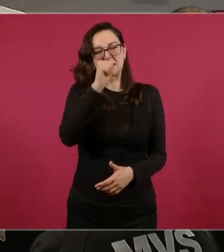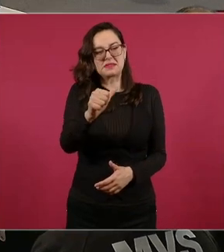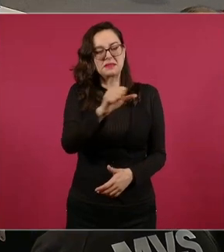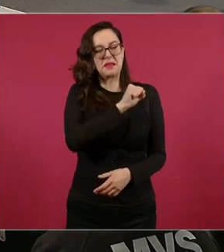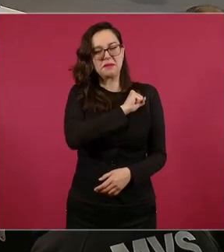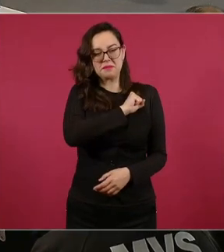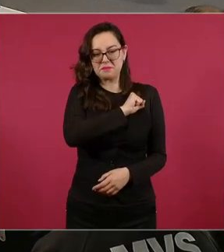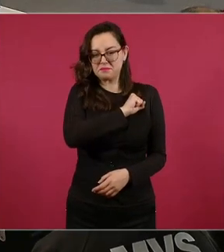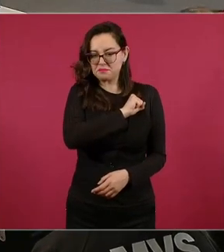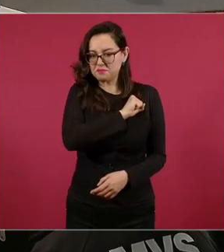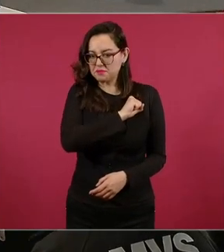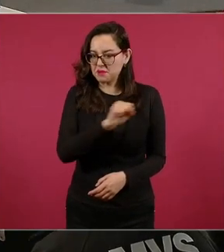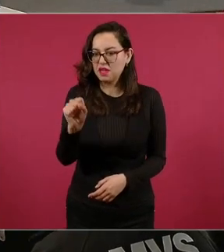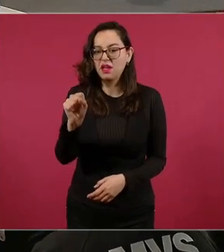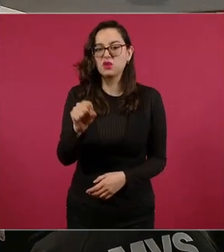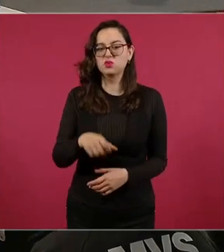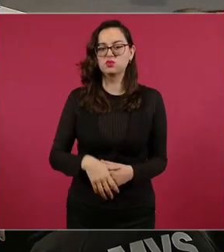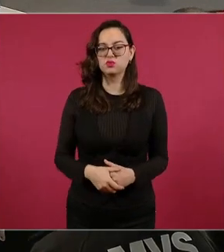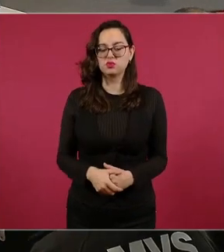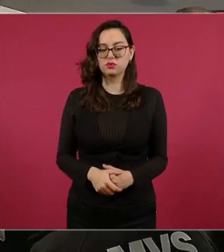Estaba yo viendo ayer